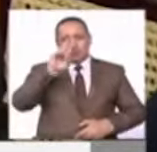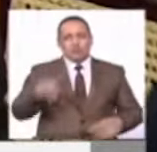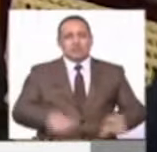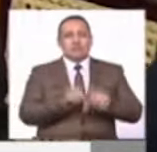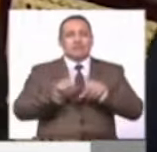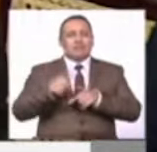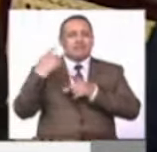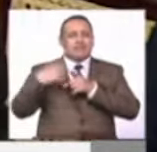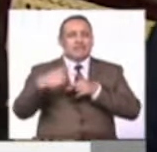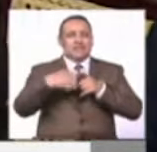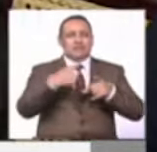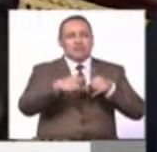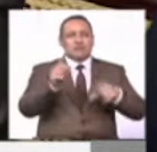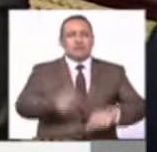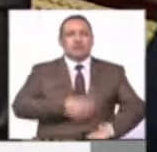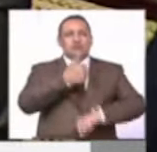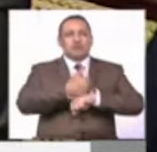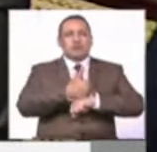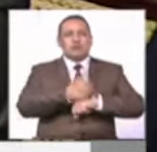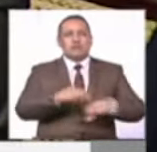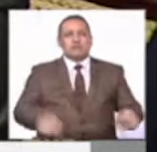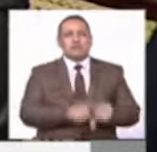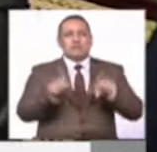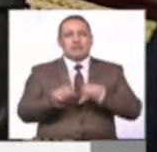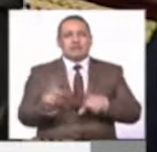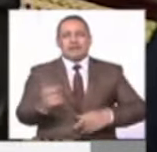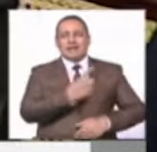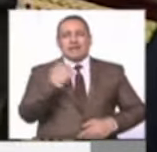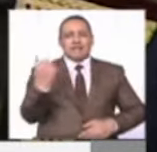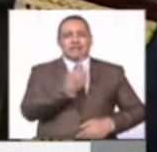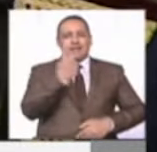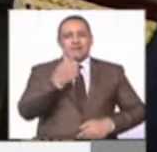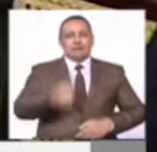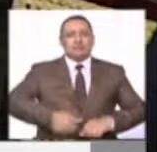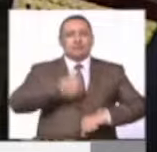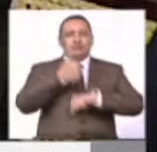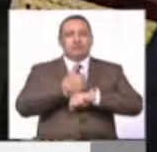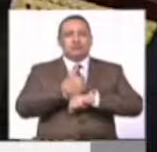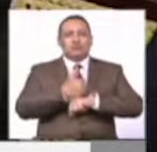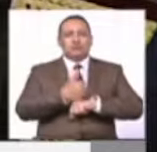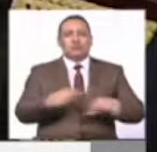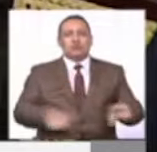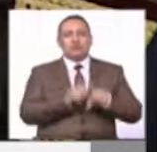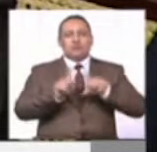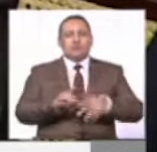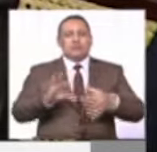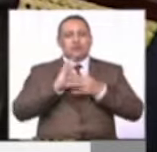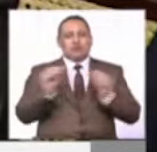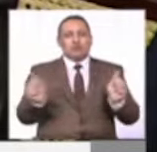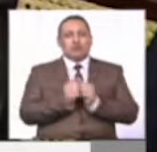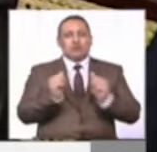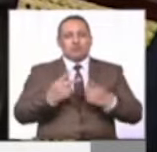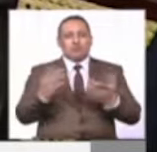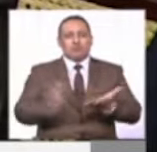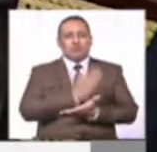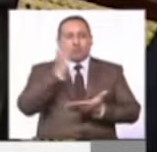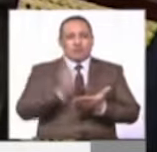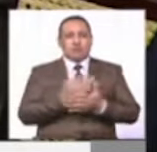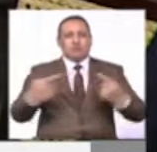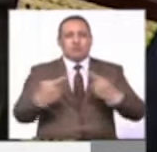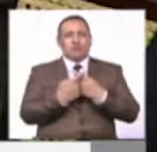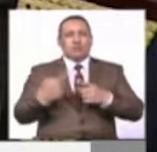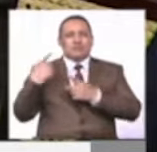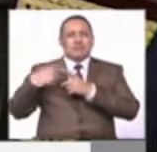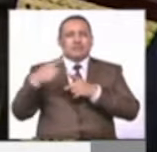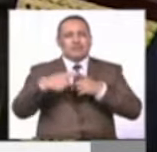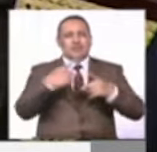sus autoridades y de sus tutelares con relación al tema en controversia diversos